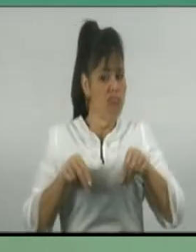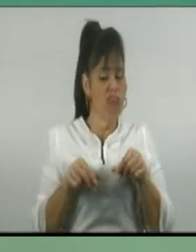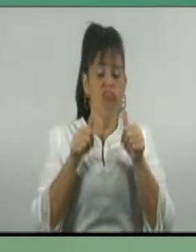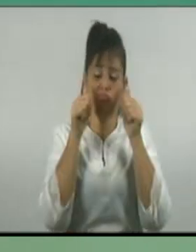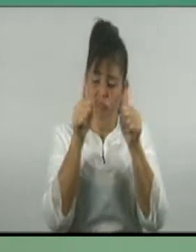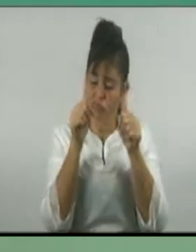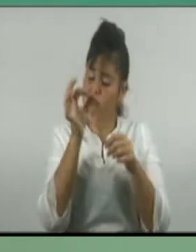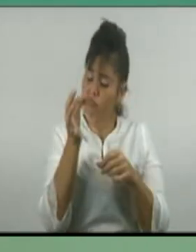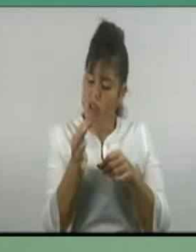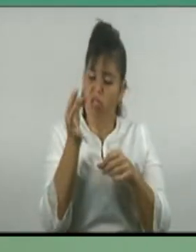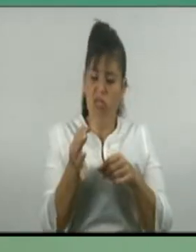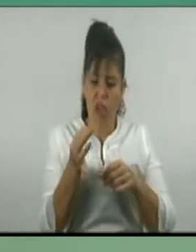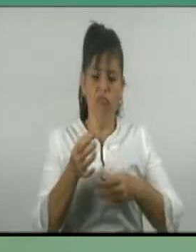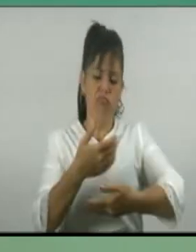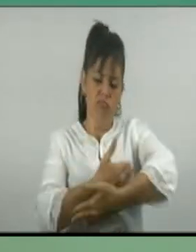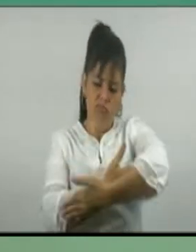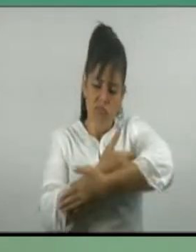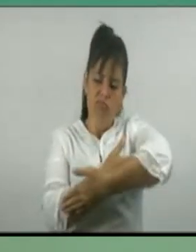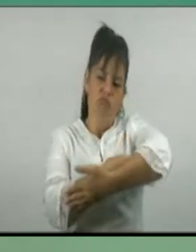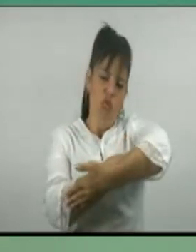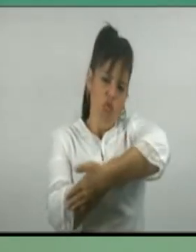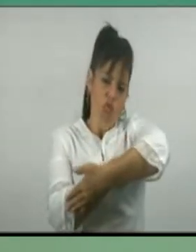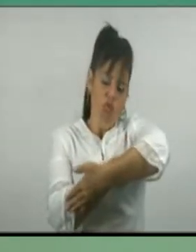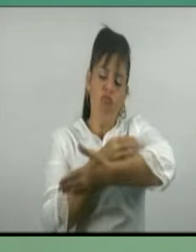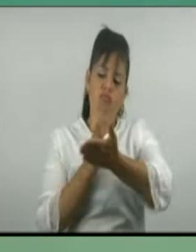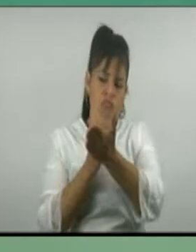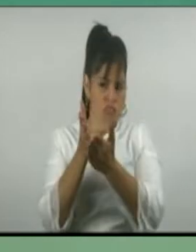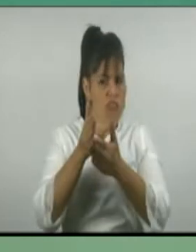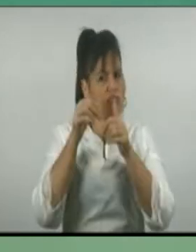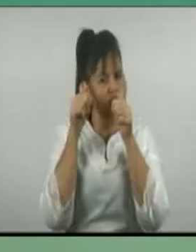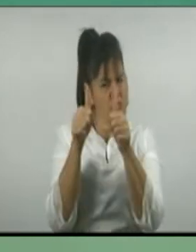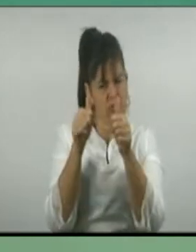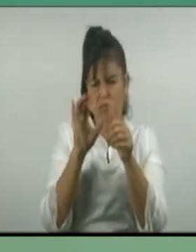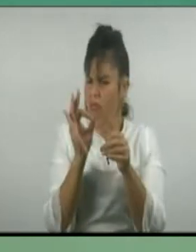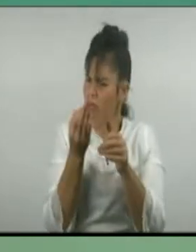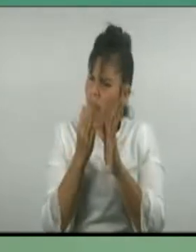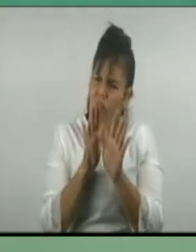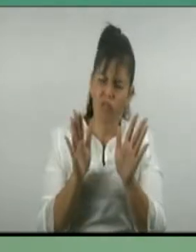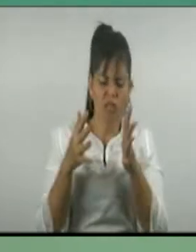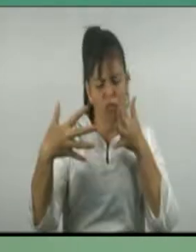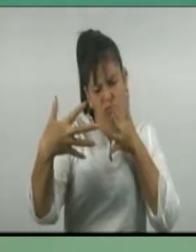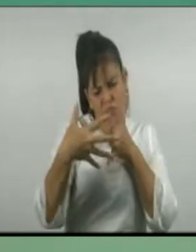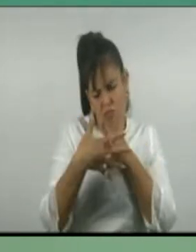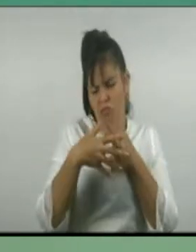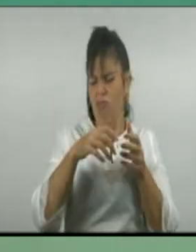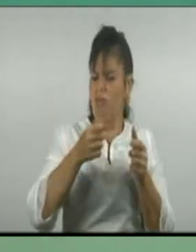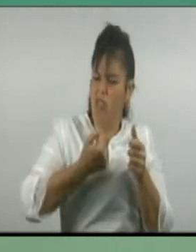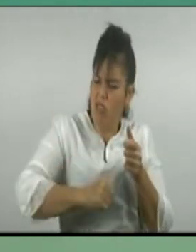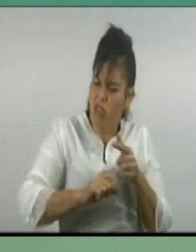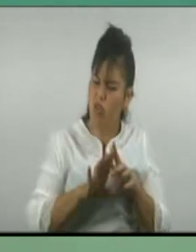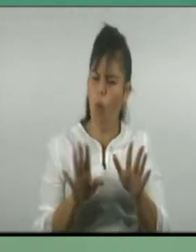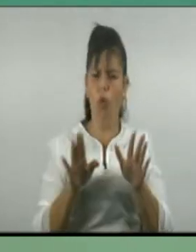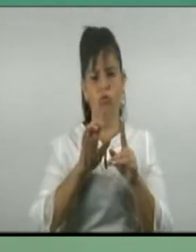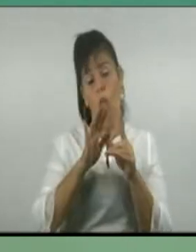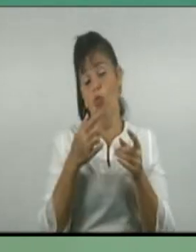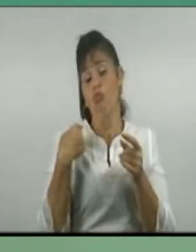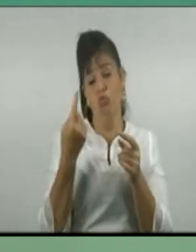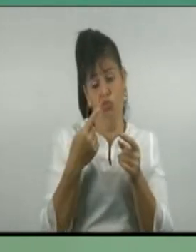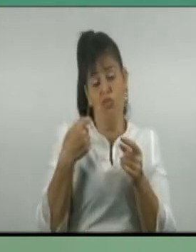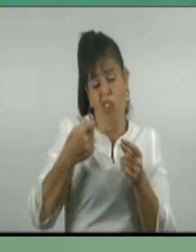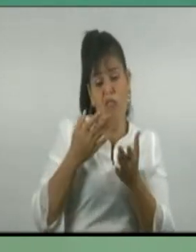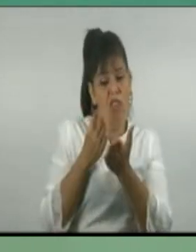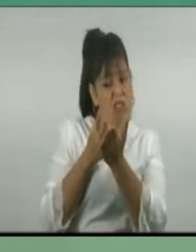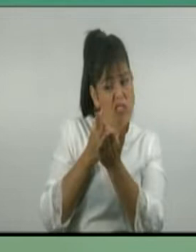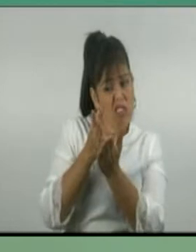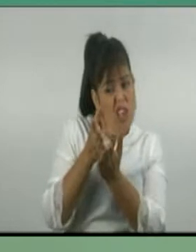por supuesto la sistematicidad nuestra sobre la necesidad la importancia darle el seguimiento que lleva para que lo